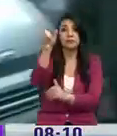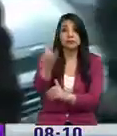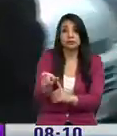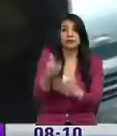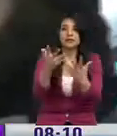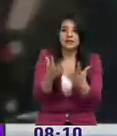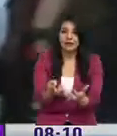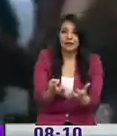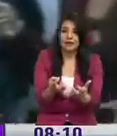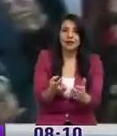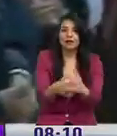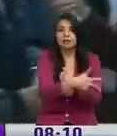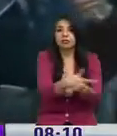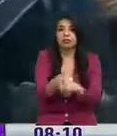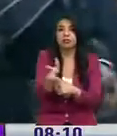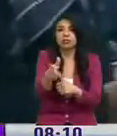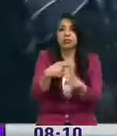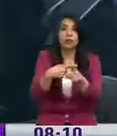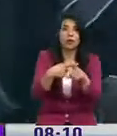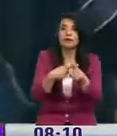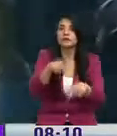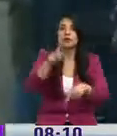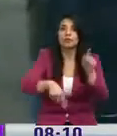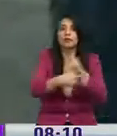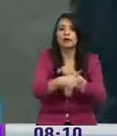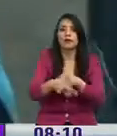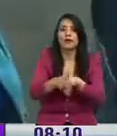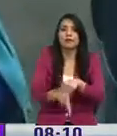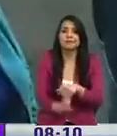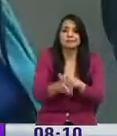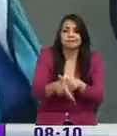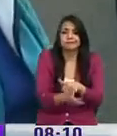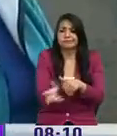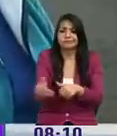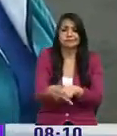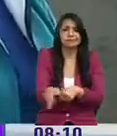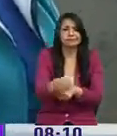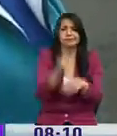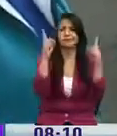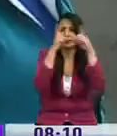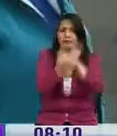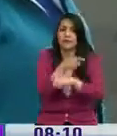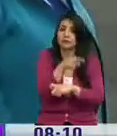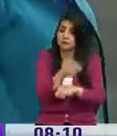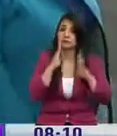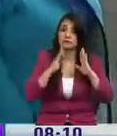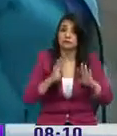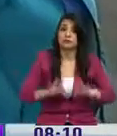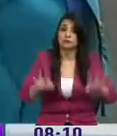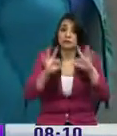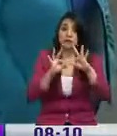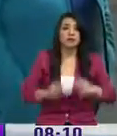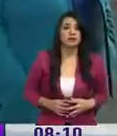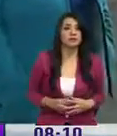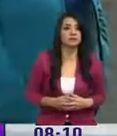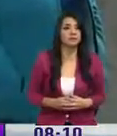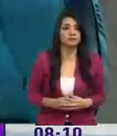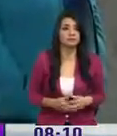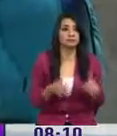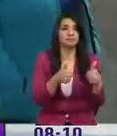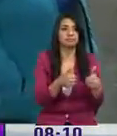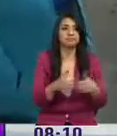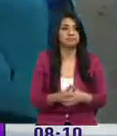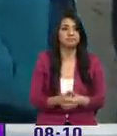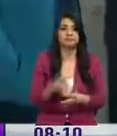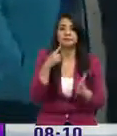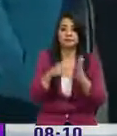querido salir asistencias médicas no han podido porque por las cuestiones de este es eso hay que considerar en este caso nosotros ni